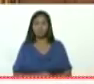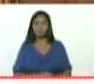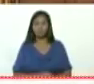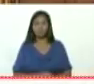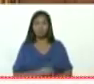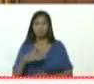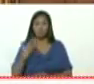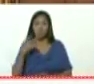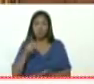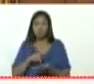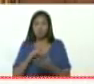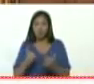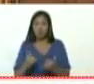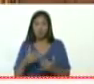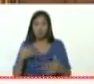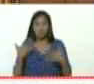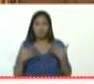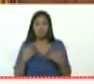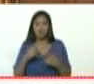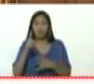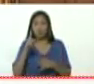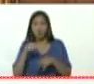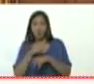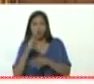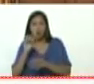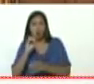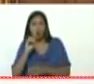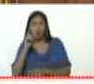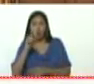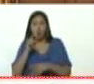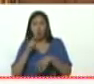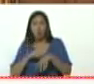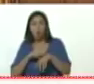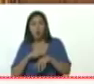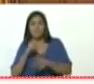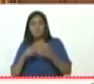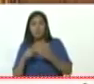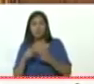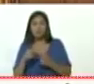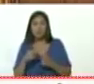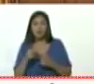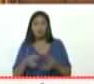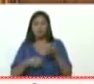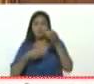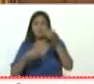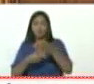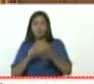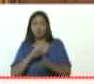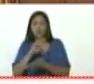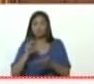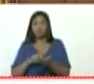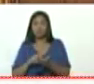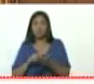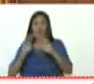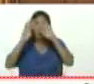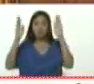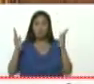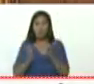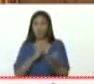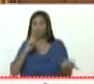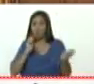Podemos estar en este acto una hora, hora y media, dando los premios nacionales de periodismo, y cuando salimos de aquí, el mundo cambió.